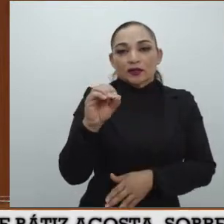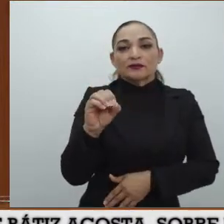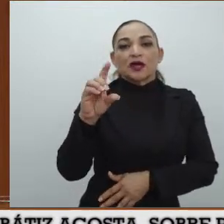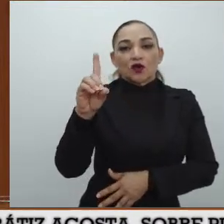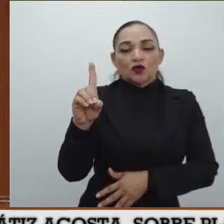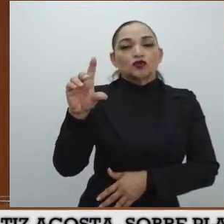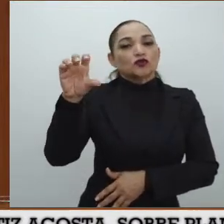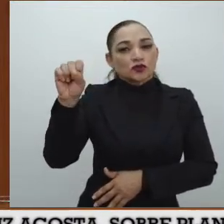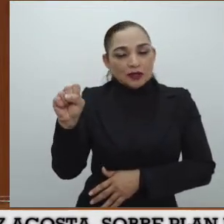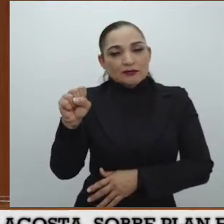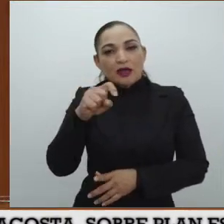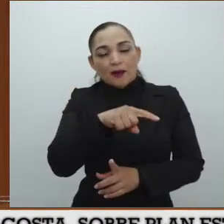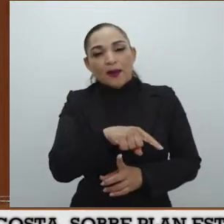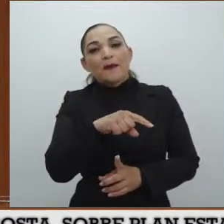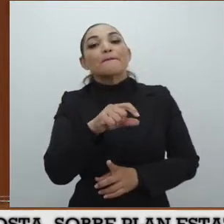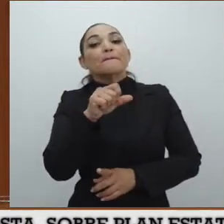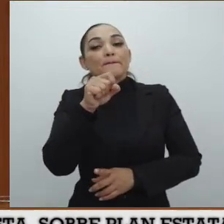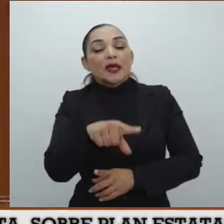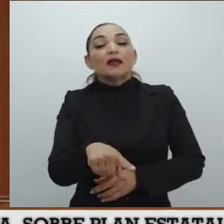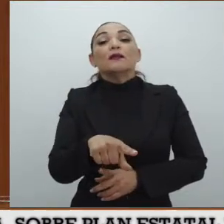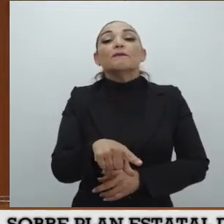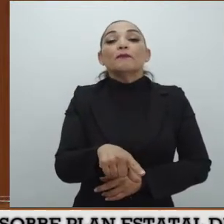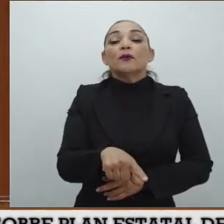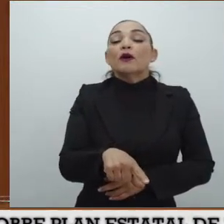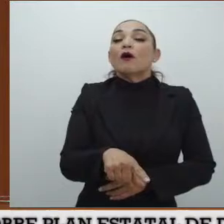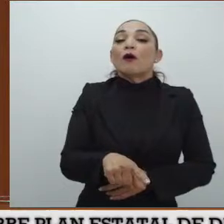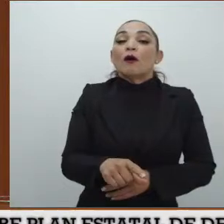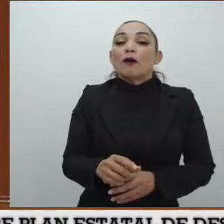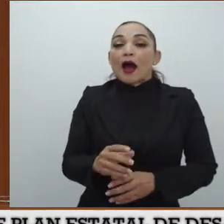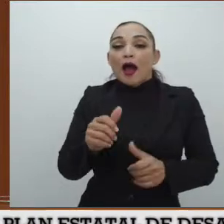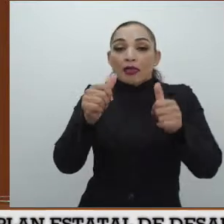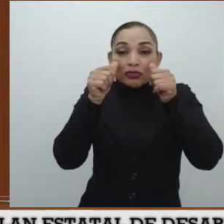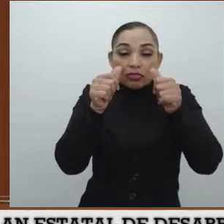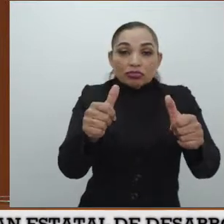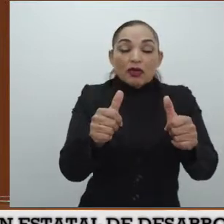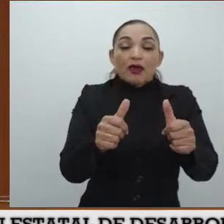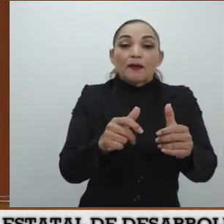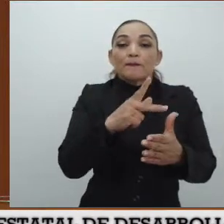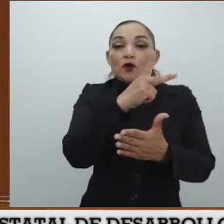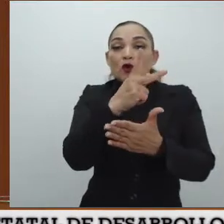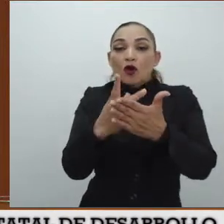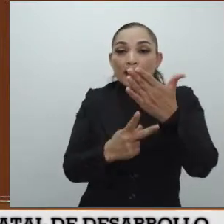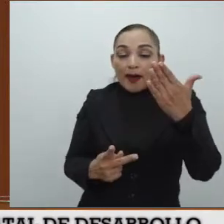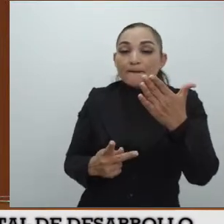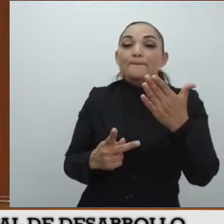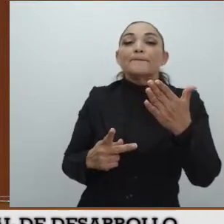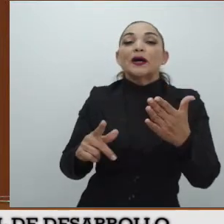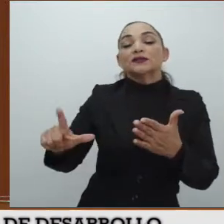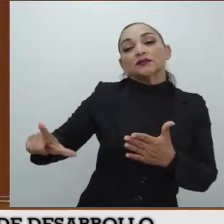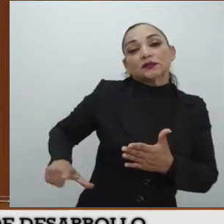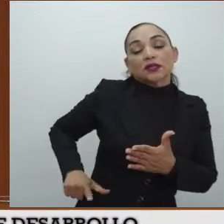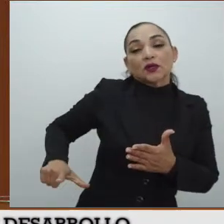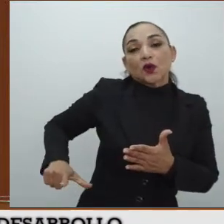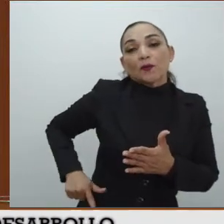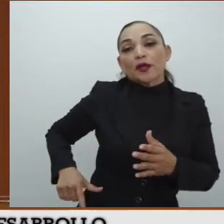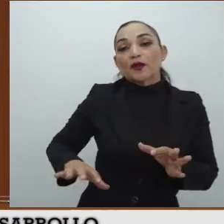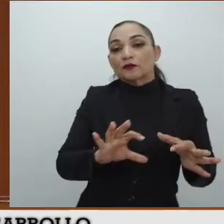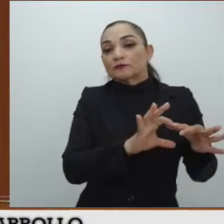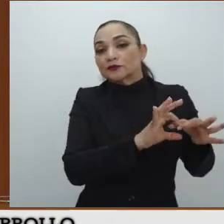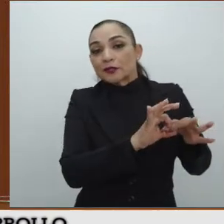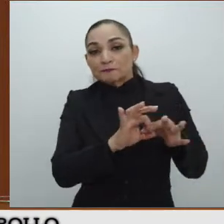así como considerar políticas públicas transversales con enfoques de igualdad,